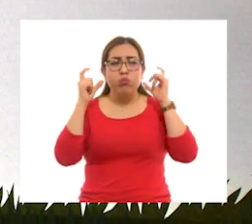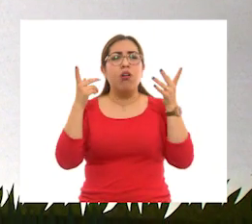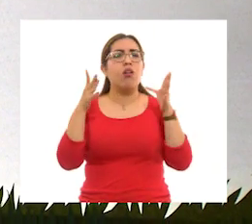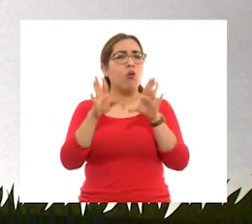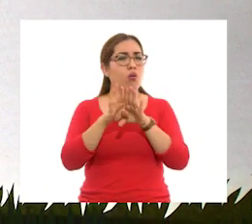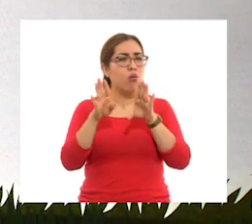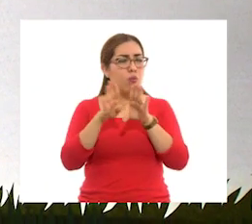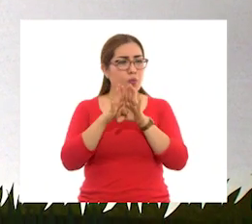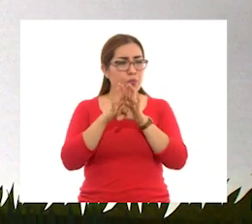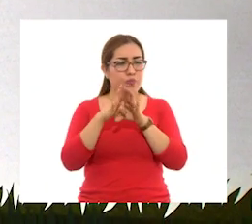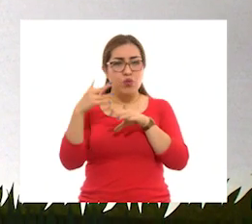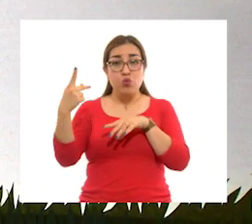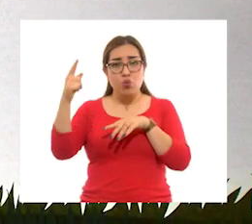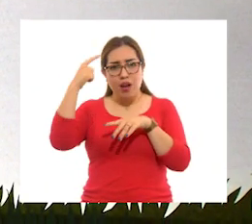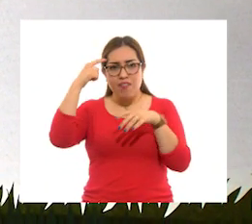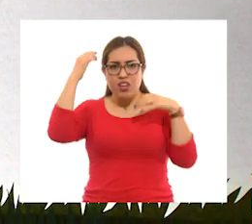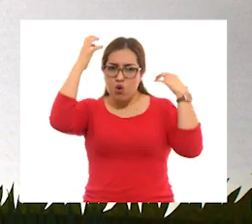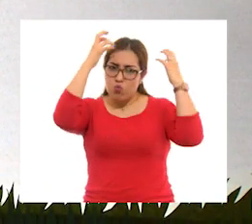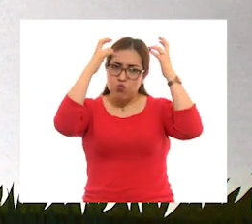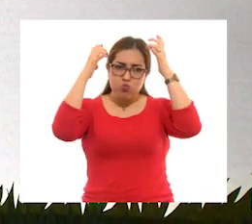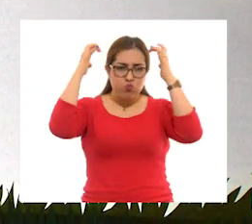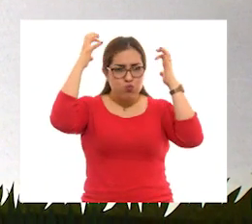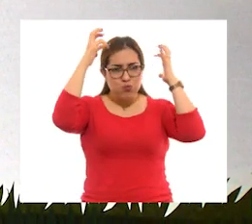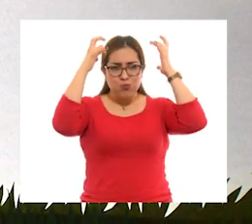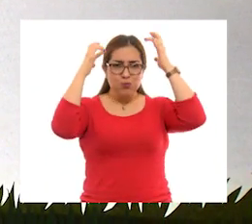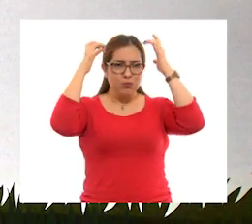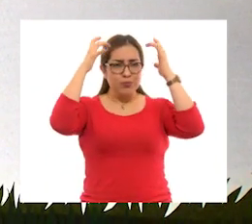¿Cómo es su cabello? ¡No!